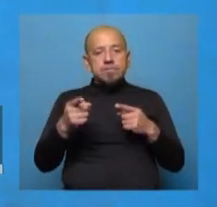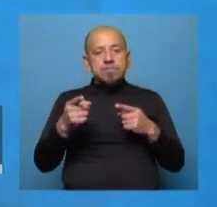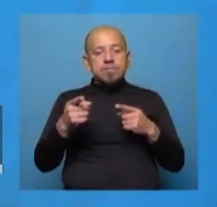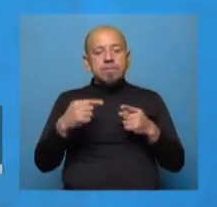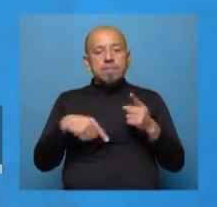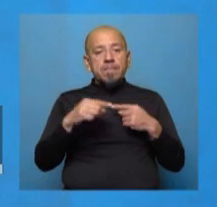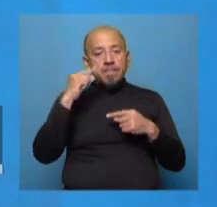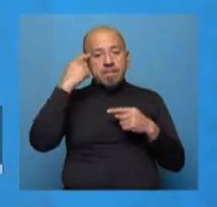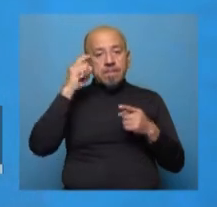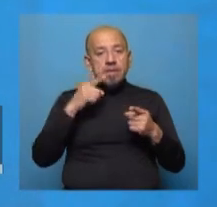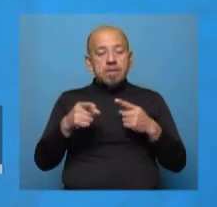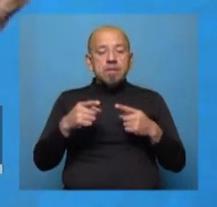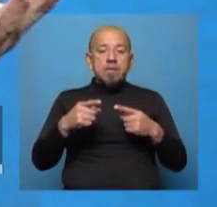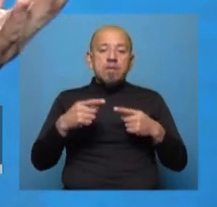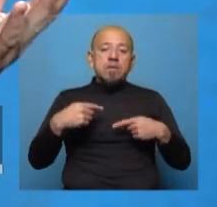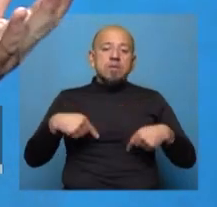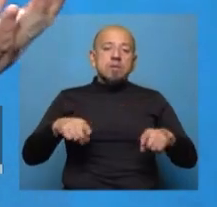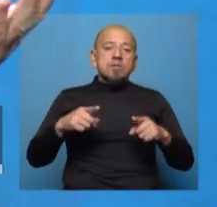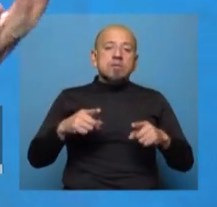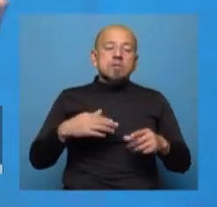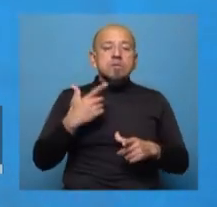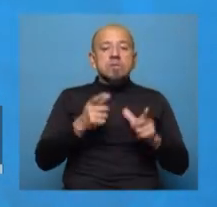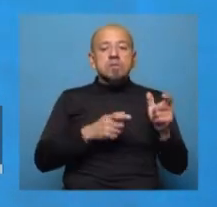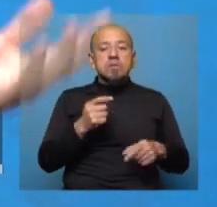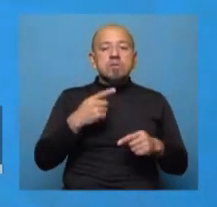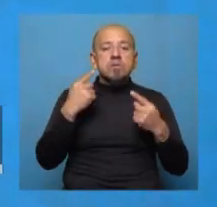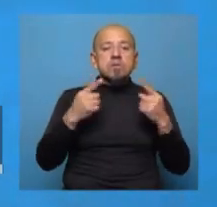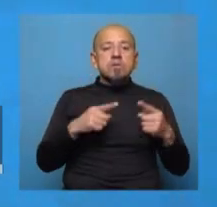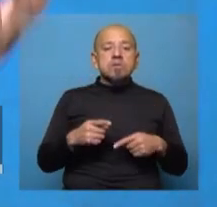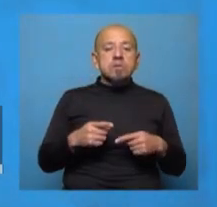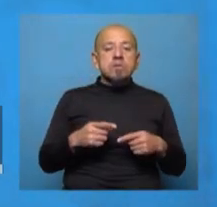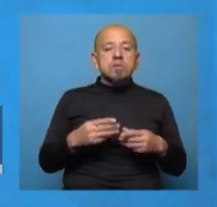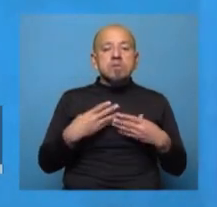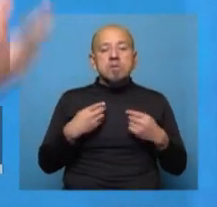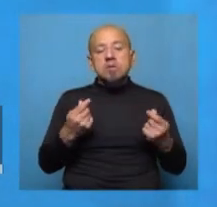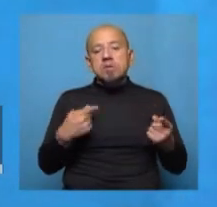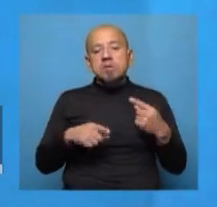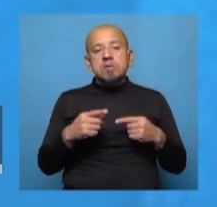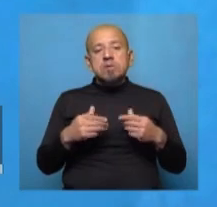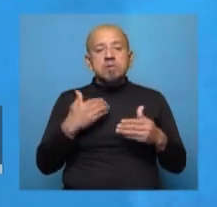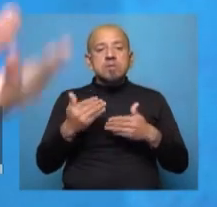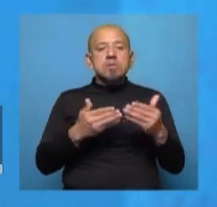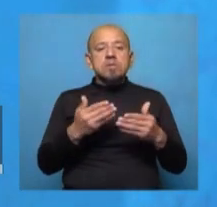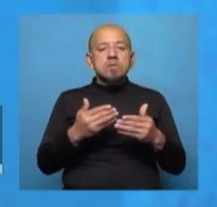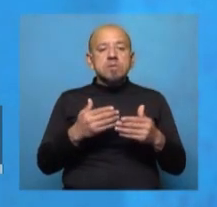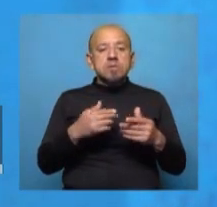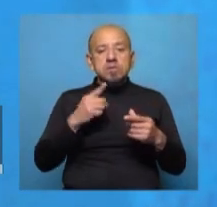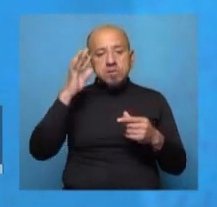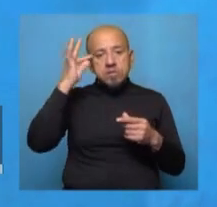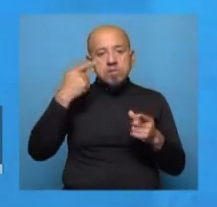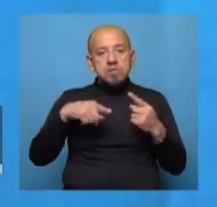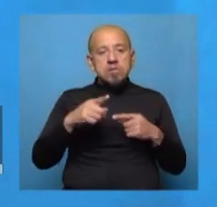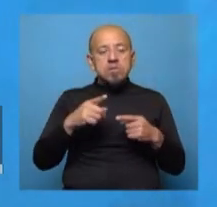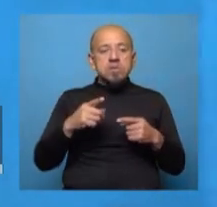iniciativa a gente de distintas sensibilidades procedencias creencias